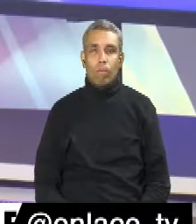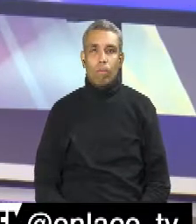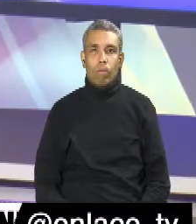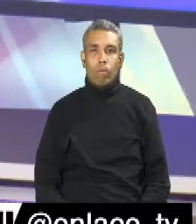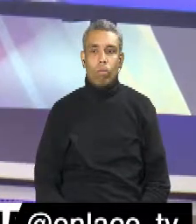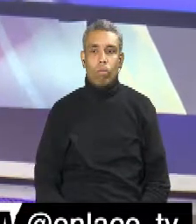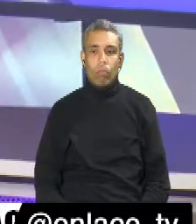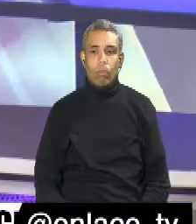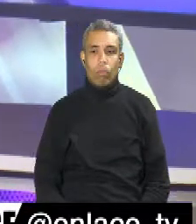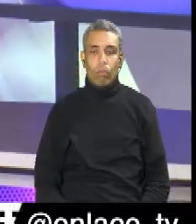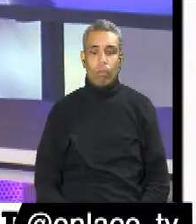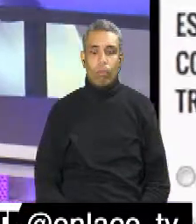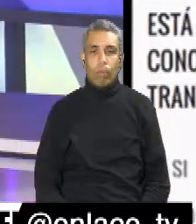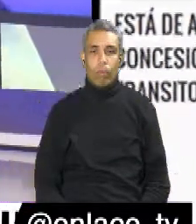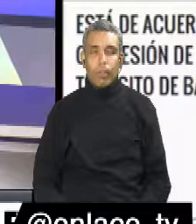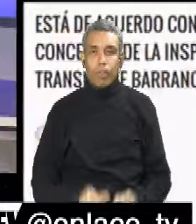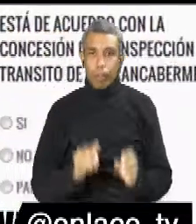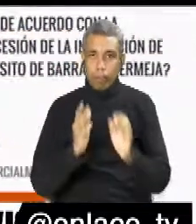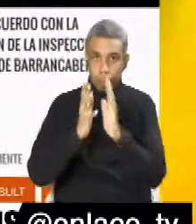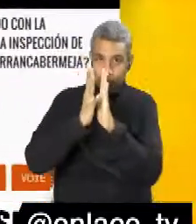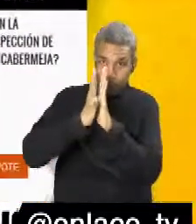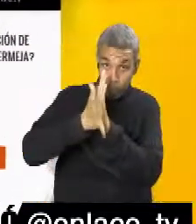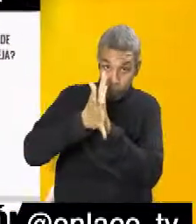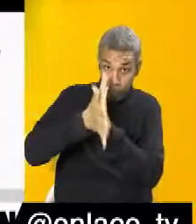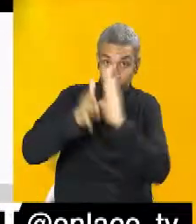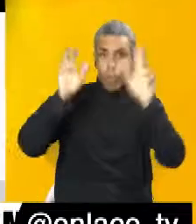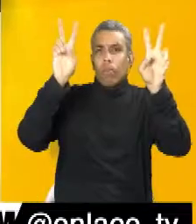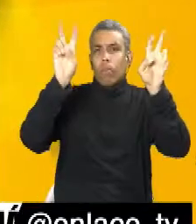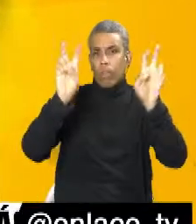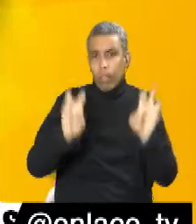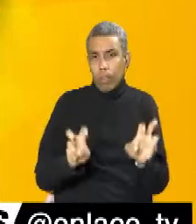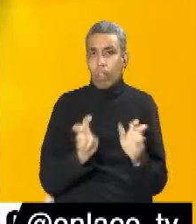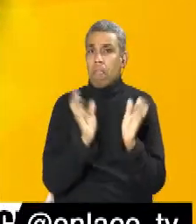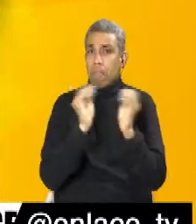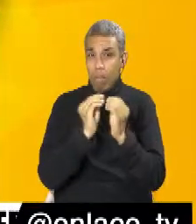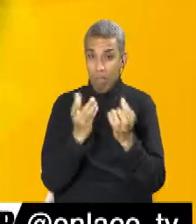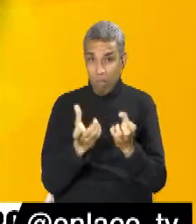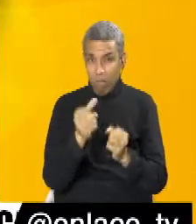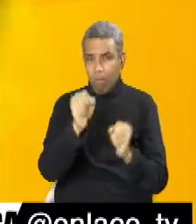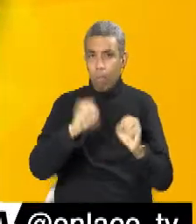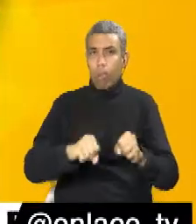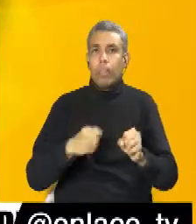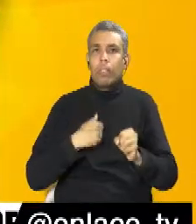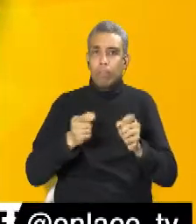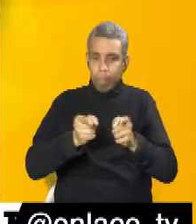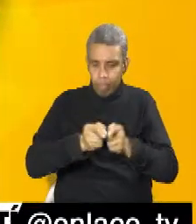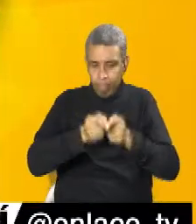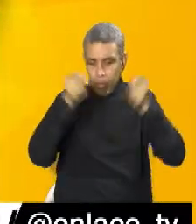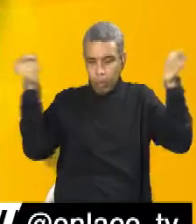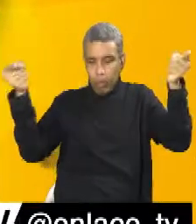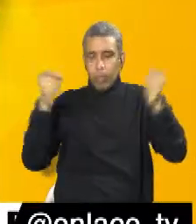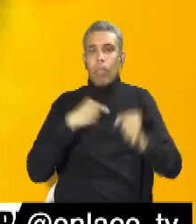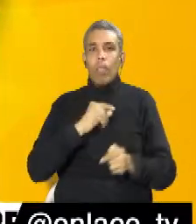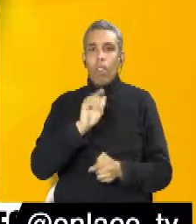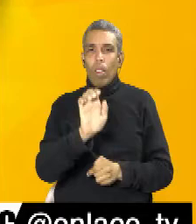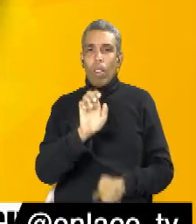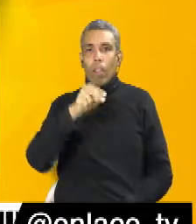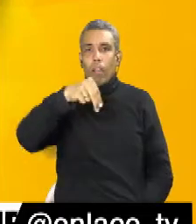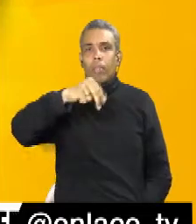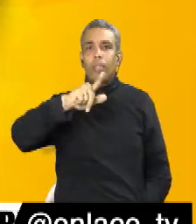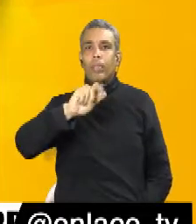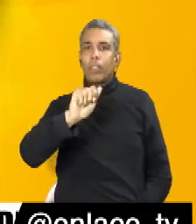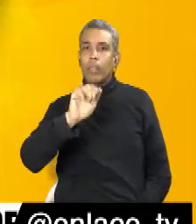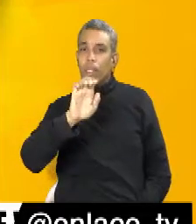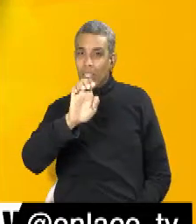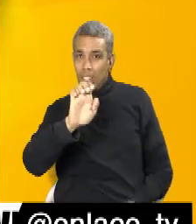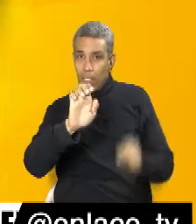nuestra comunidad el acontecer de la ciudad y región. Esta y otras informaciones de Enlace Noticias las puede hallar en nuestra página